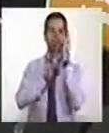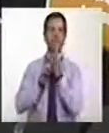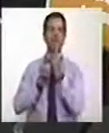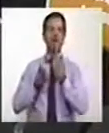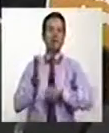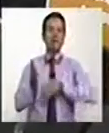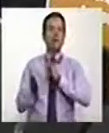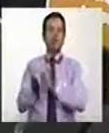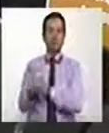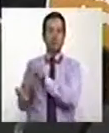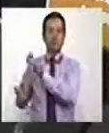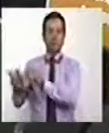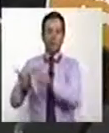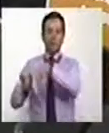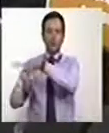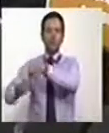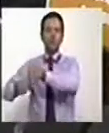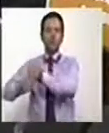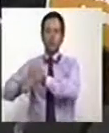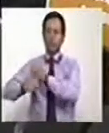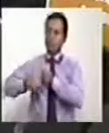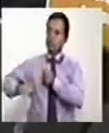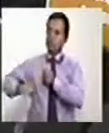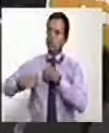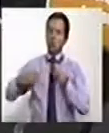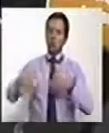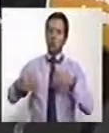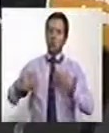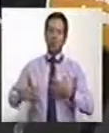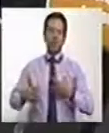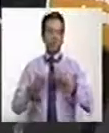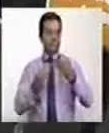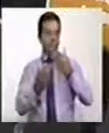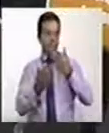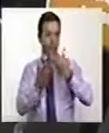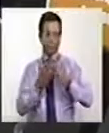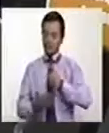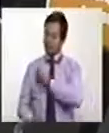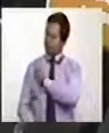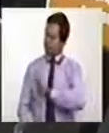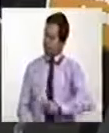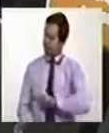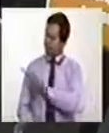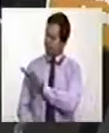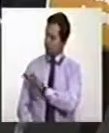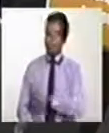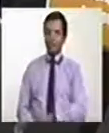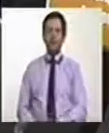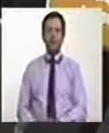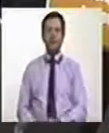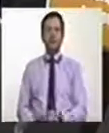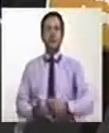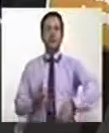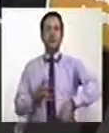los trabajadores colombianos. Muchas gracias, señor presidente, y le agradecemos